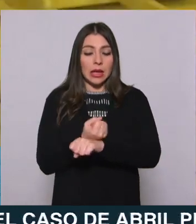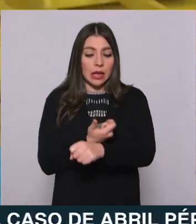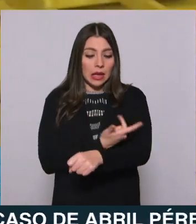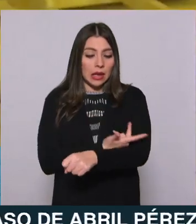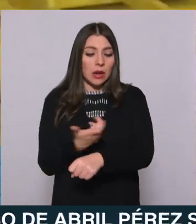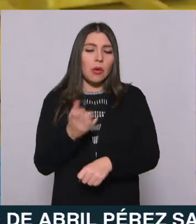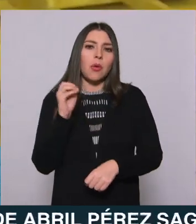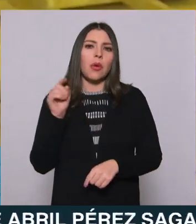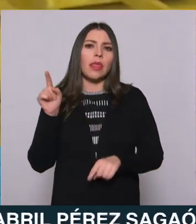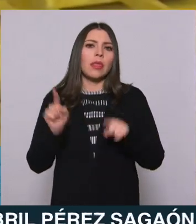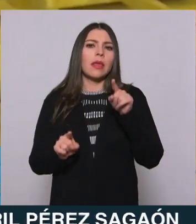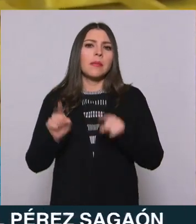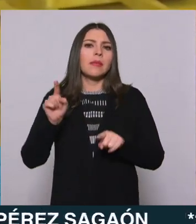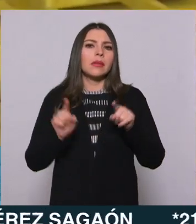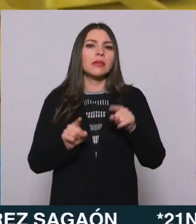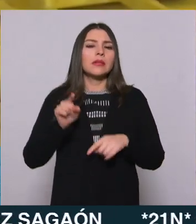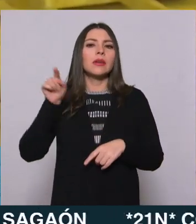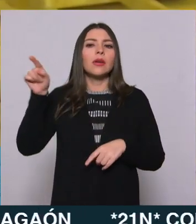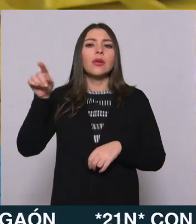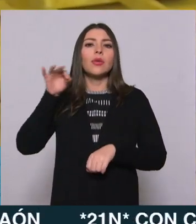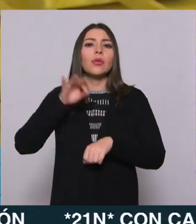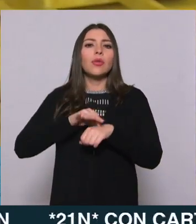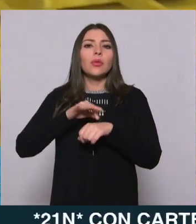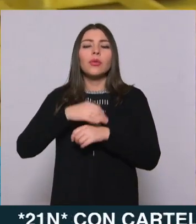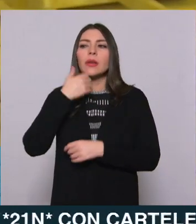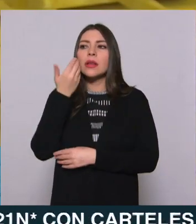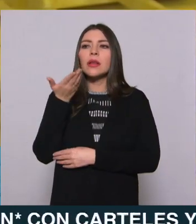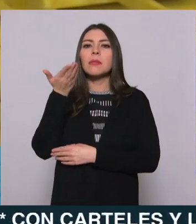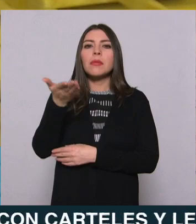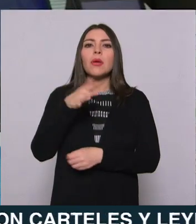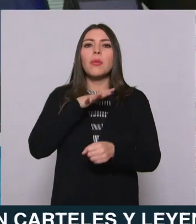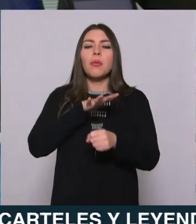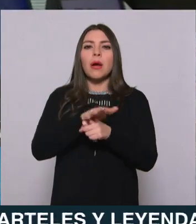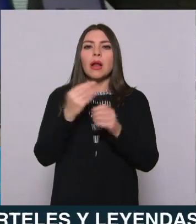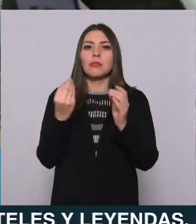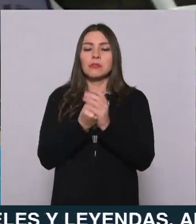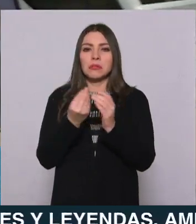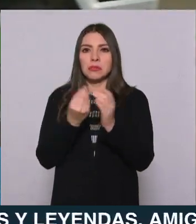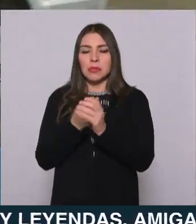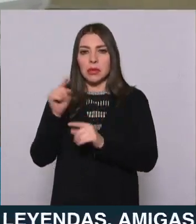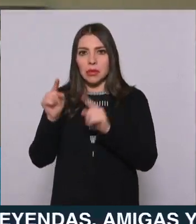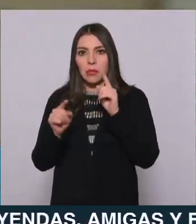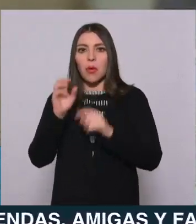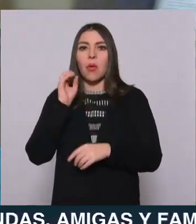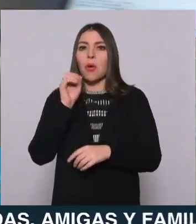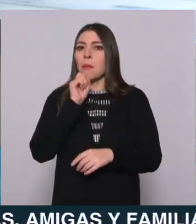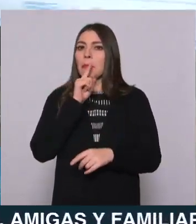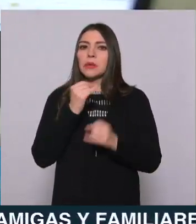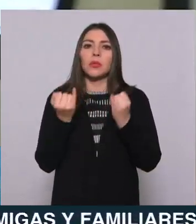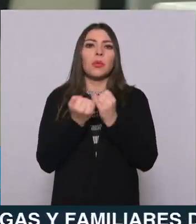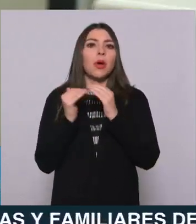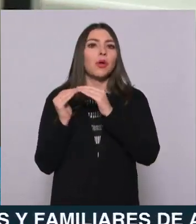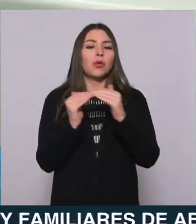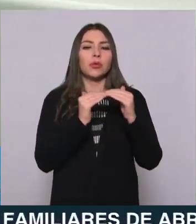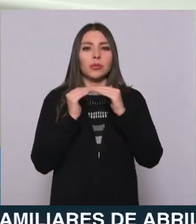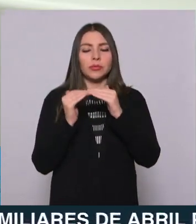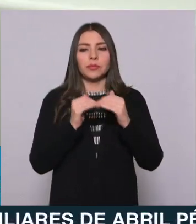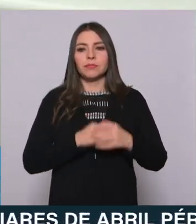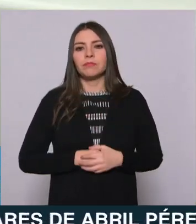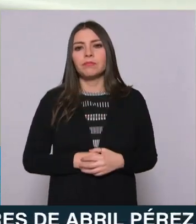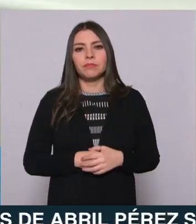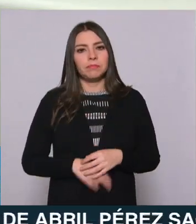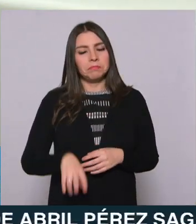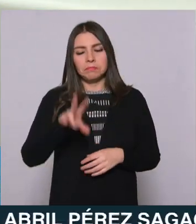tipo que los médicos solicitan? Varía, es muy variado. Actualmente te puedo decir que el 50% de los estudios que se realizan son